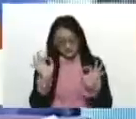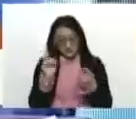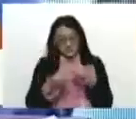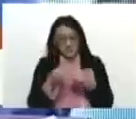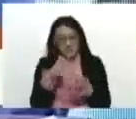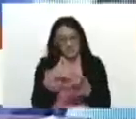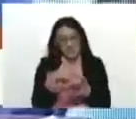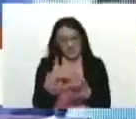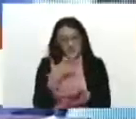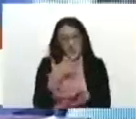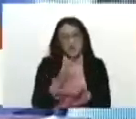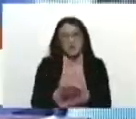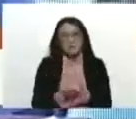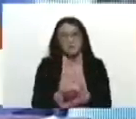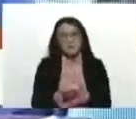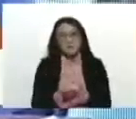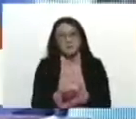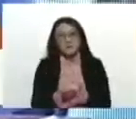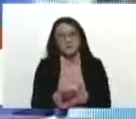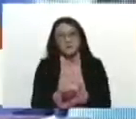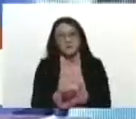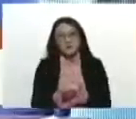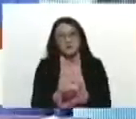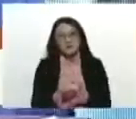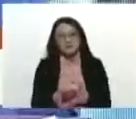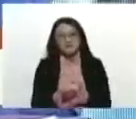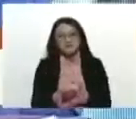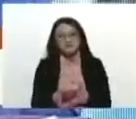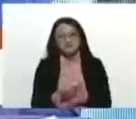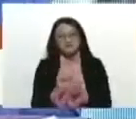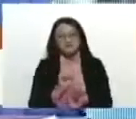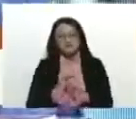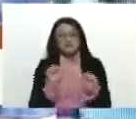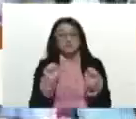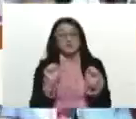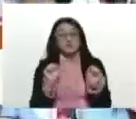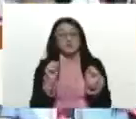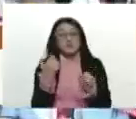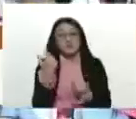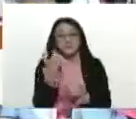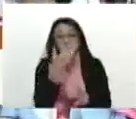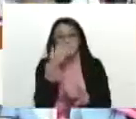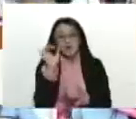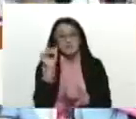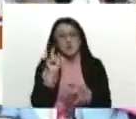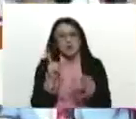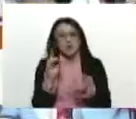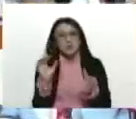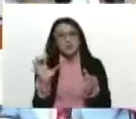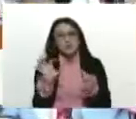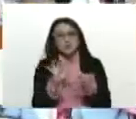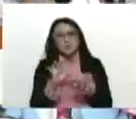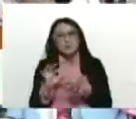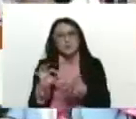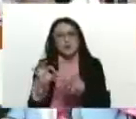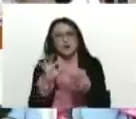debilidad se le explota el imperialismo por eso han conseguido muchos aliados